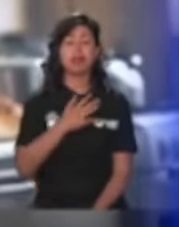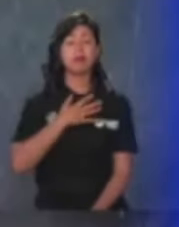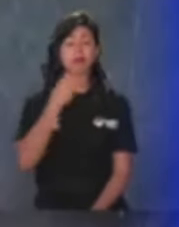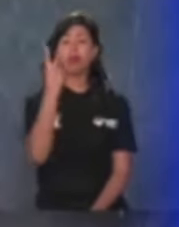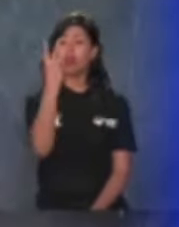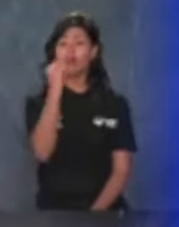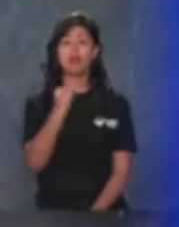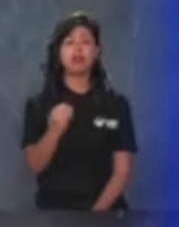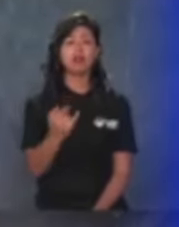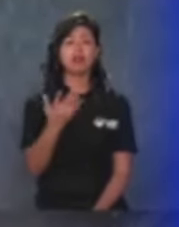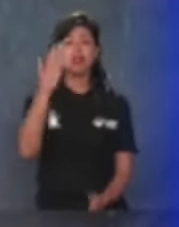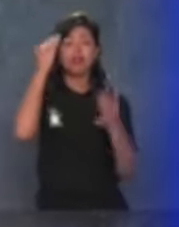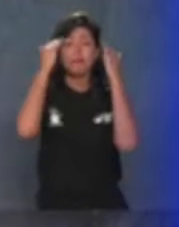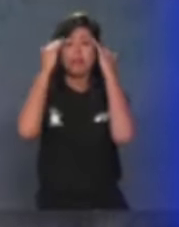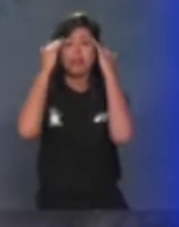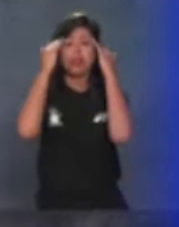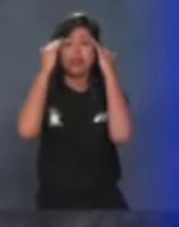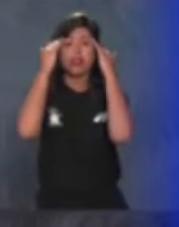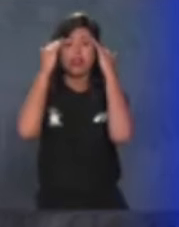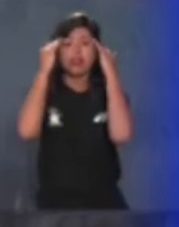veces. Me quedaba la mente,